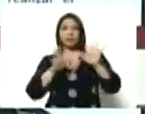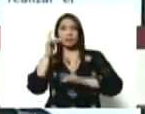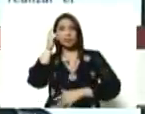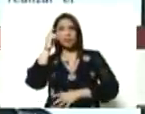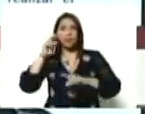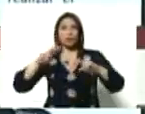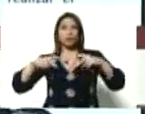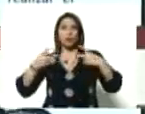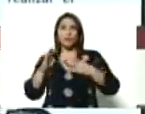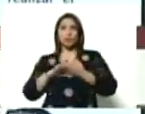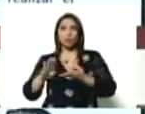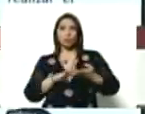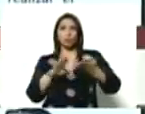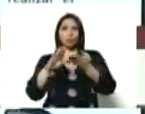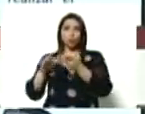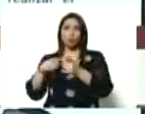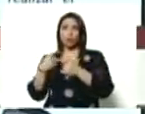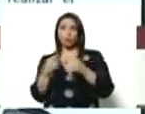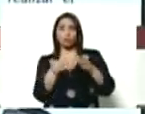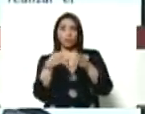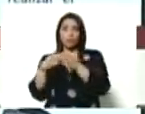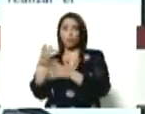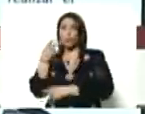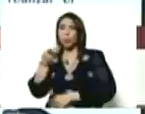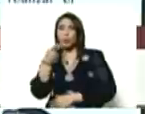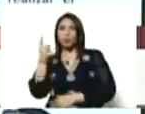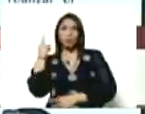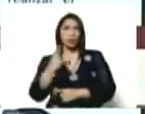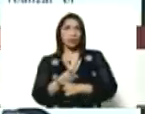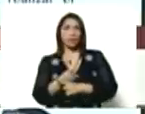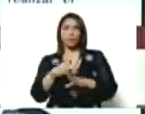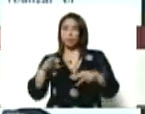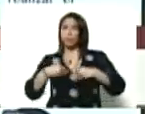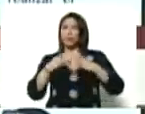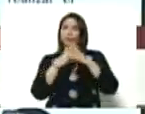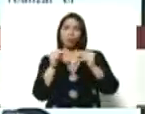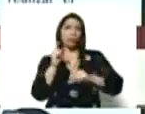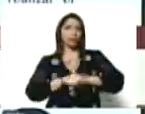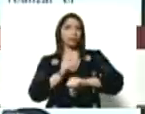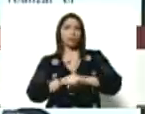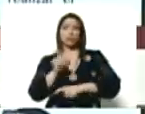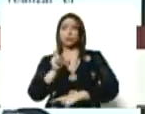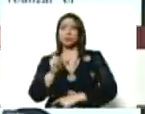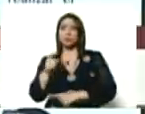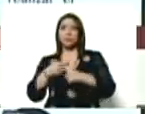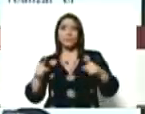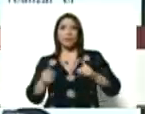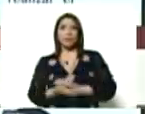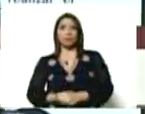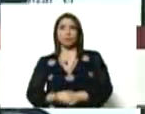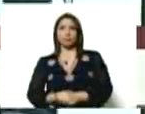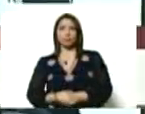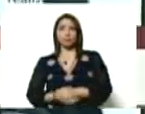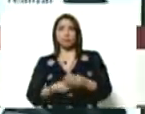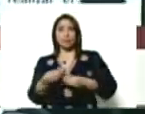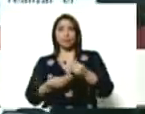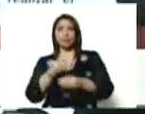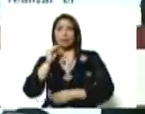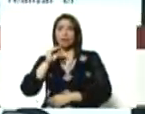nueva, los partidos deben de manera exhaustiva tomarse todo el tiempo que requieran para auditar el código